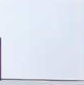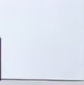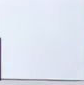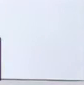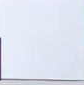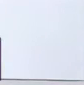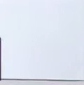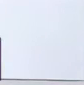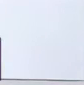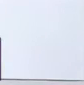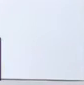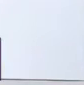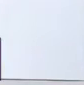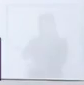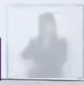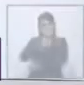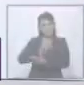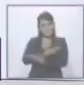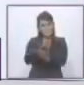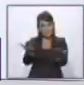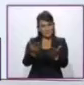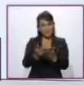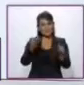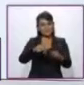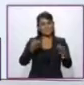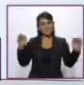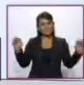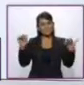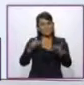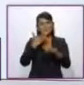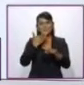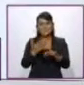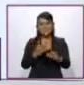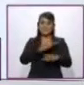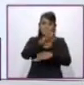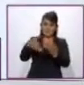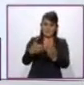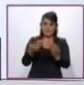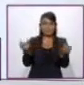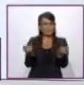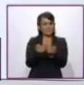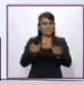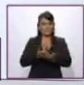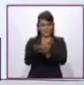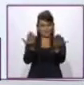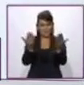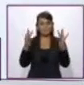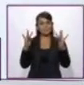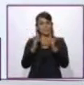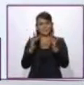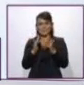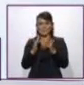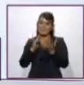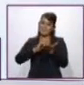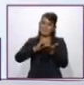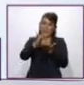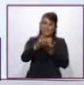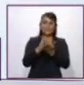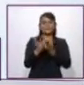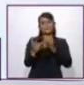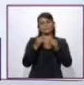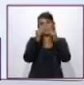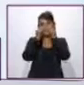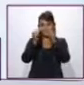Claudia Ivonne. Buenas noches a todos los aquí presentes y, por supuesto, buenas noches a las personas que están siguiendo esta transmisión.